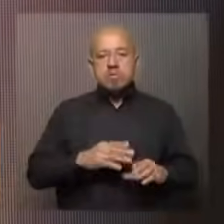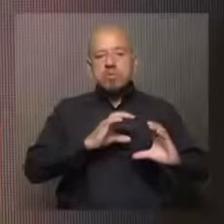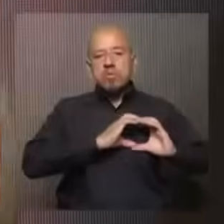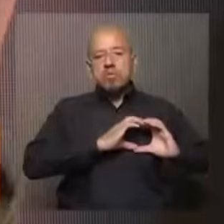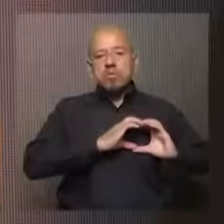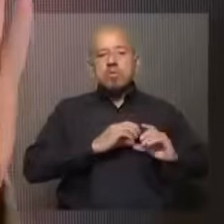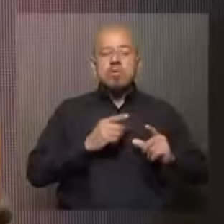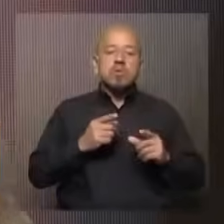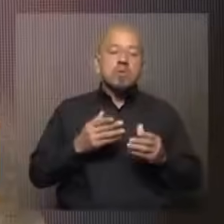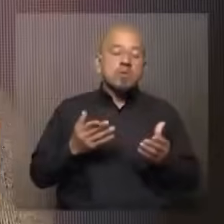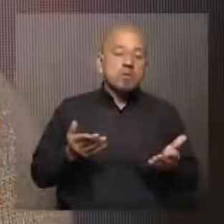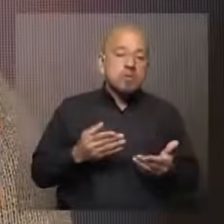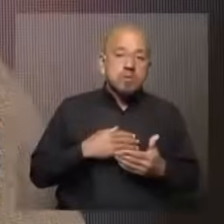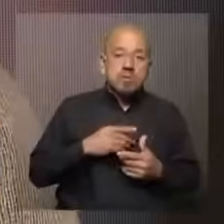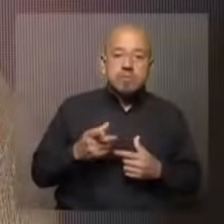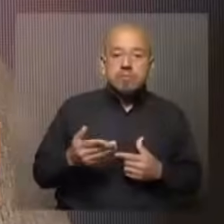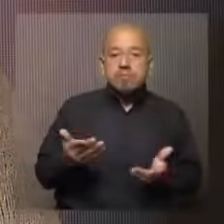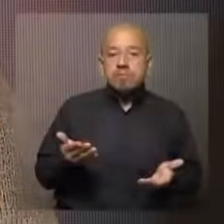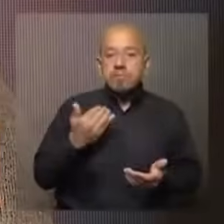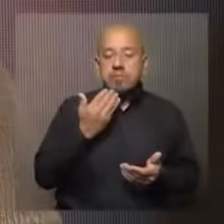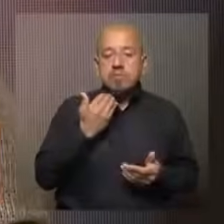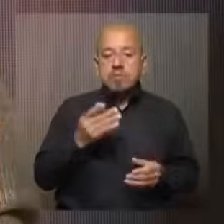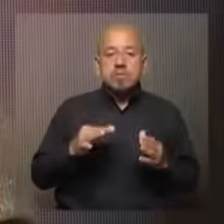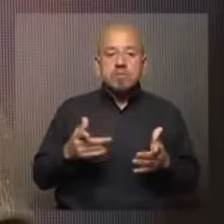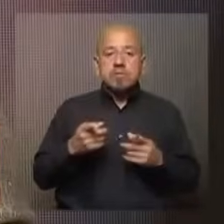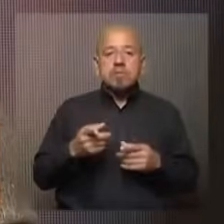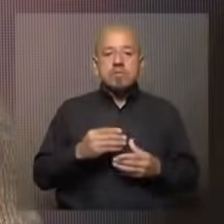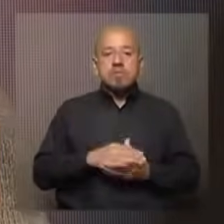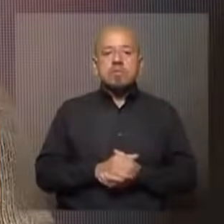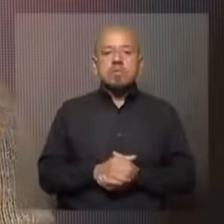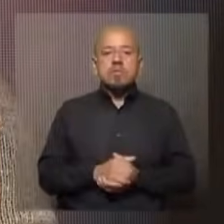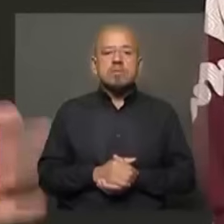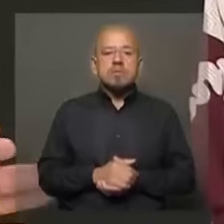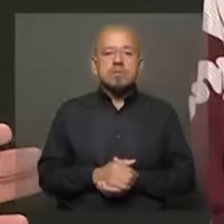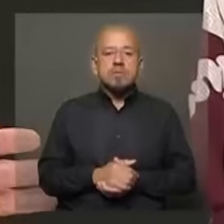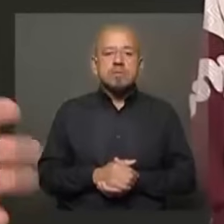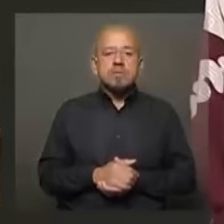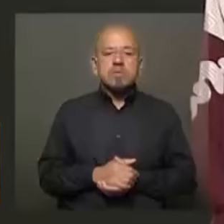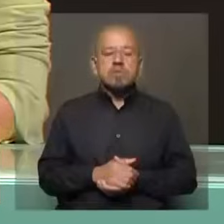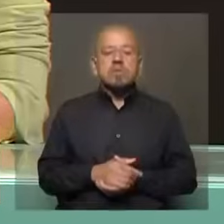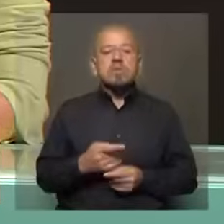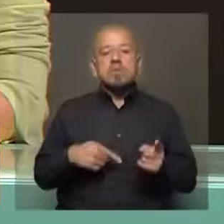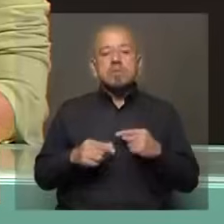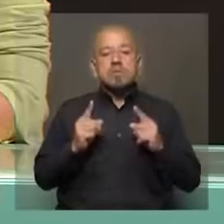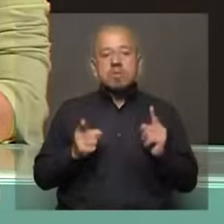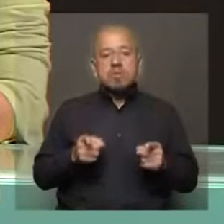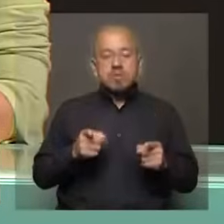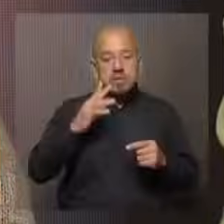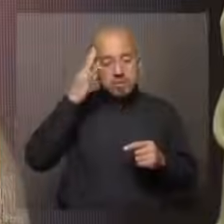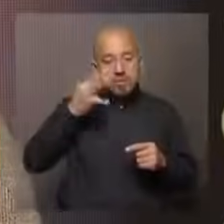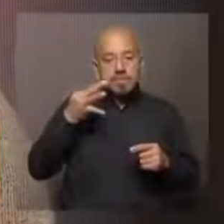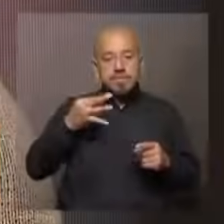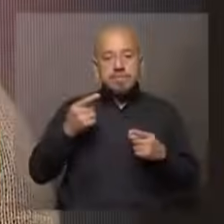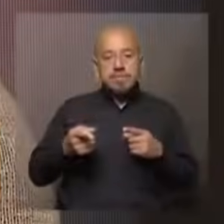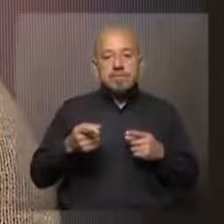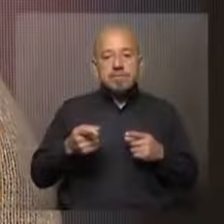dormida y nada de saber qué fue lo que le pasó a la abuela. Pero además, entonces, también es realidad que